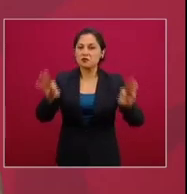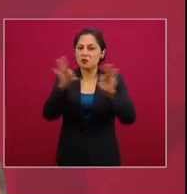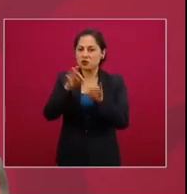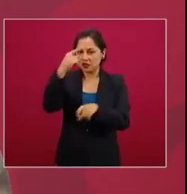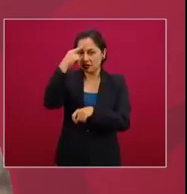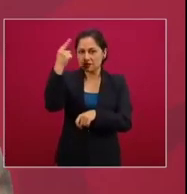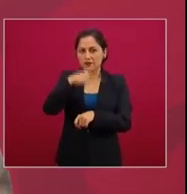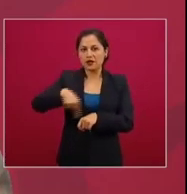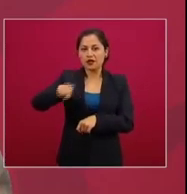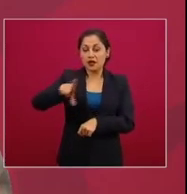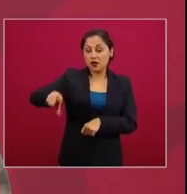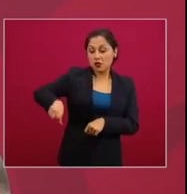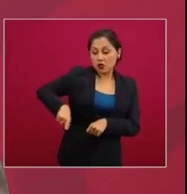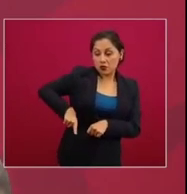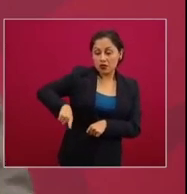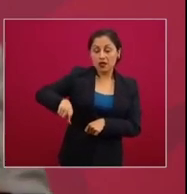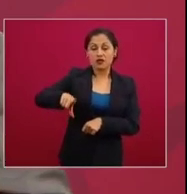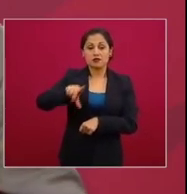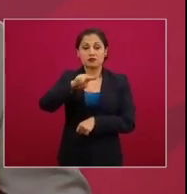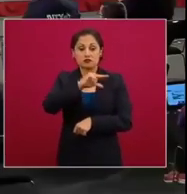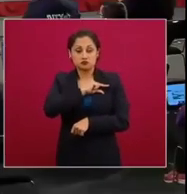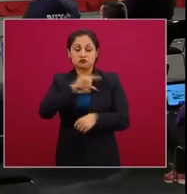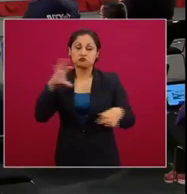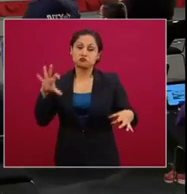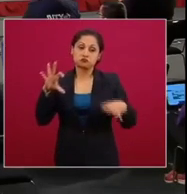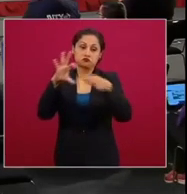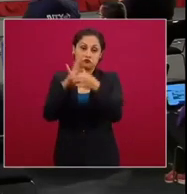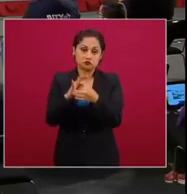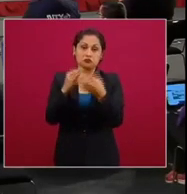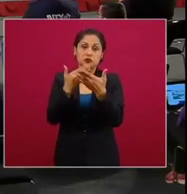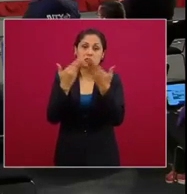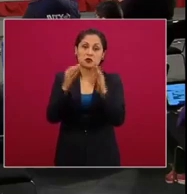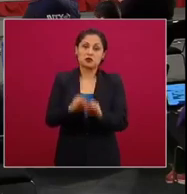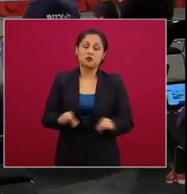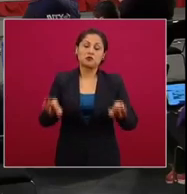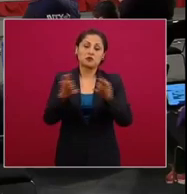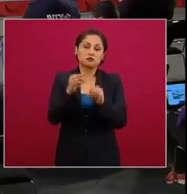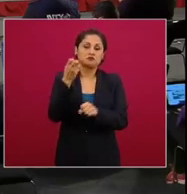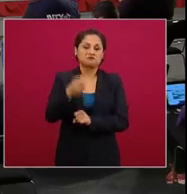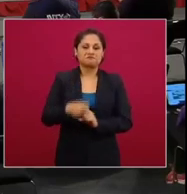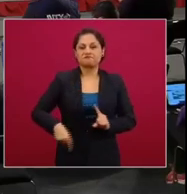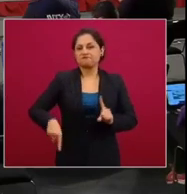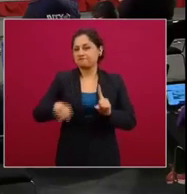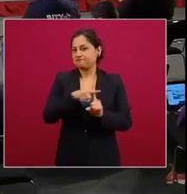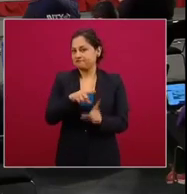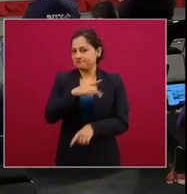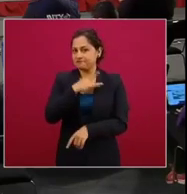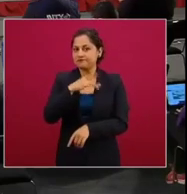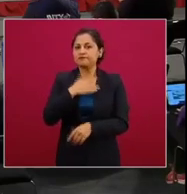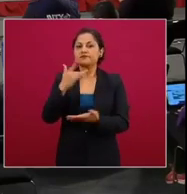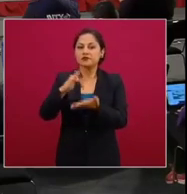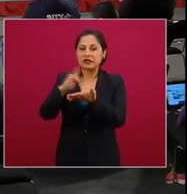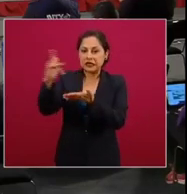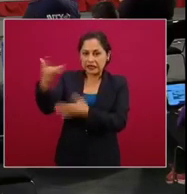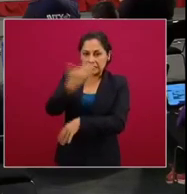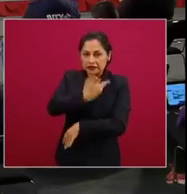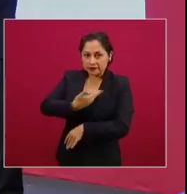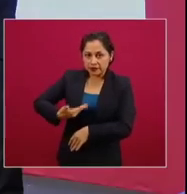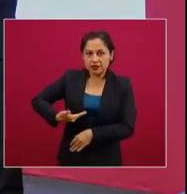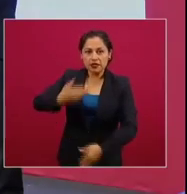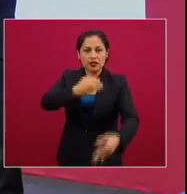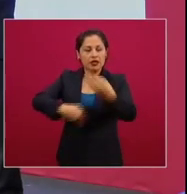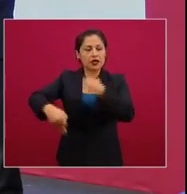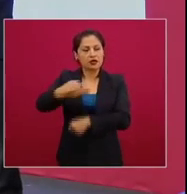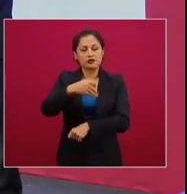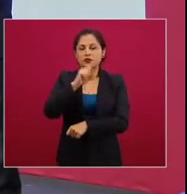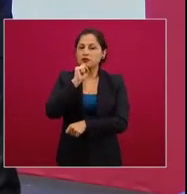otros y creo que debemos de verlo como algo muy positivo. Muchísimas gracias, señor presidente, y a todos por dar la posibilidad de